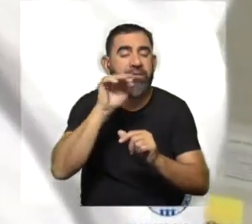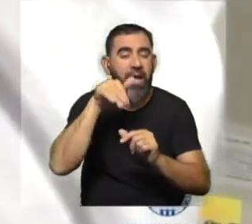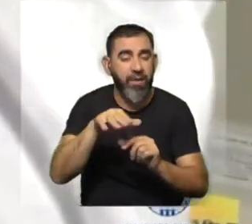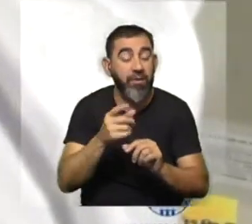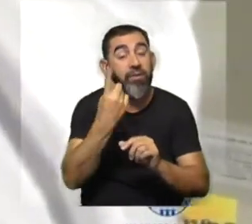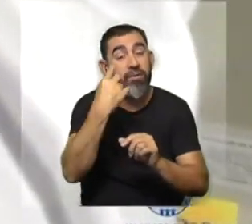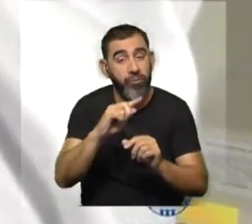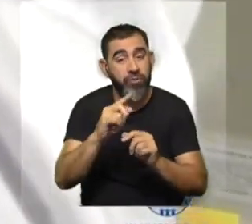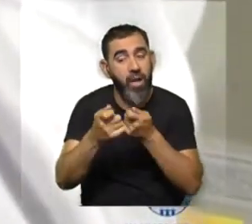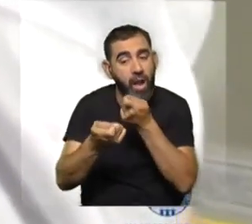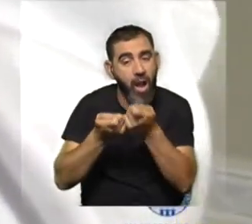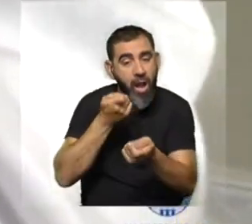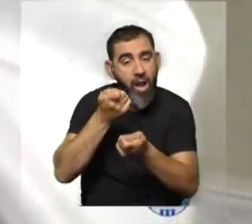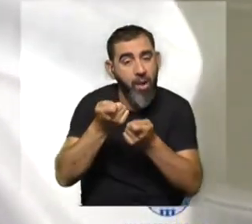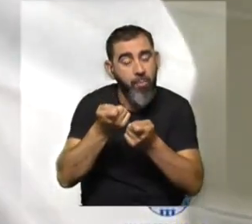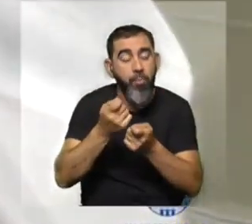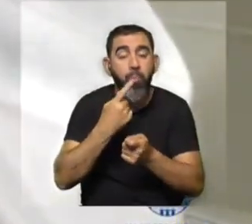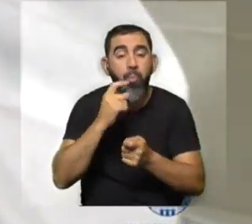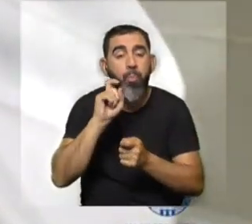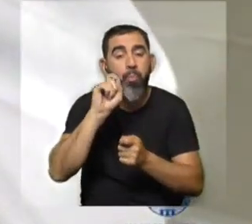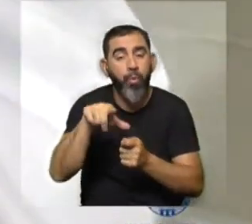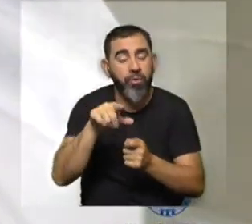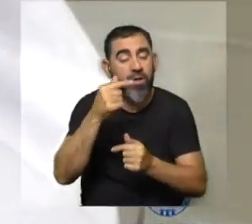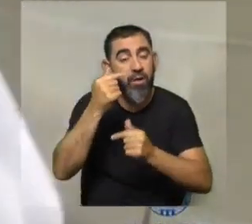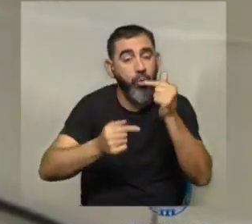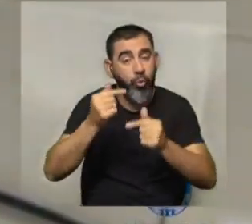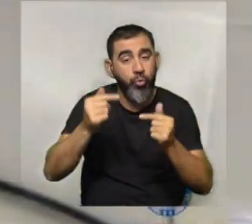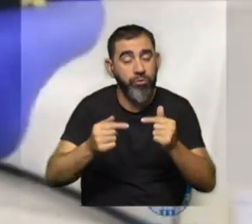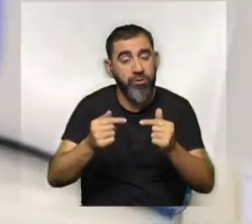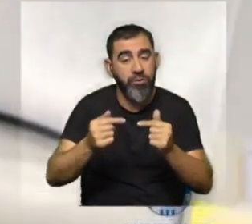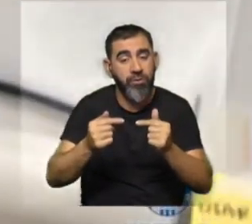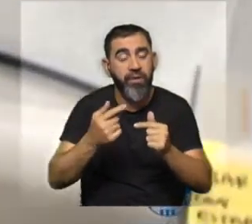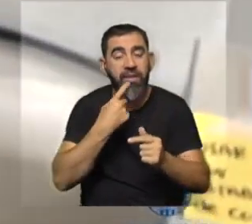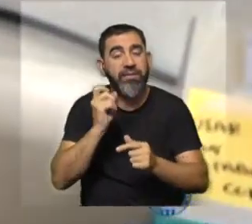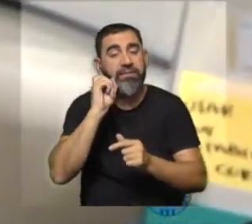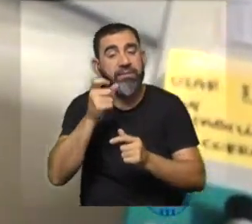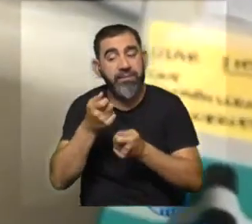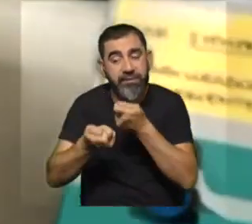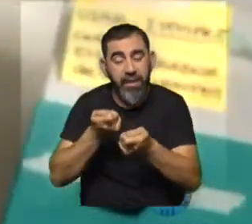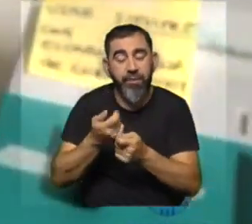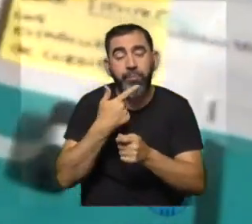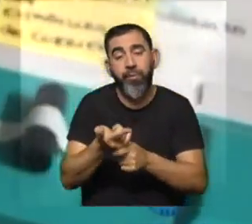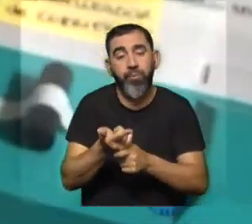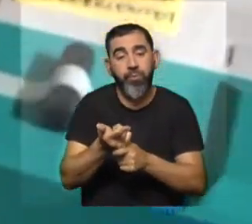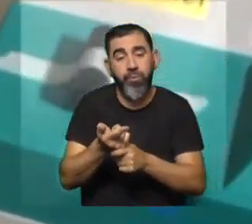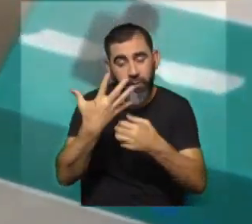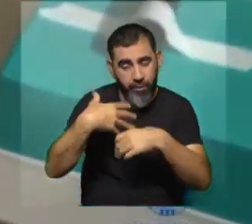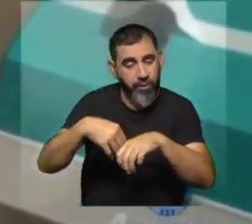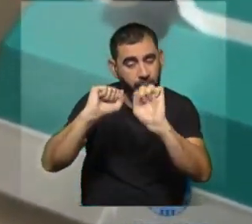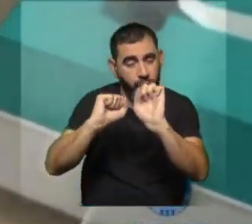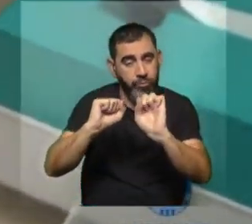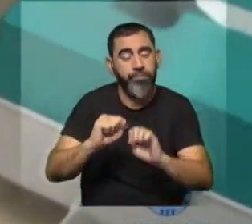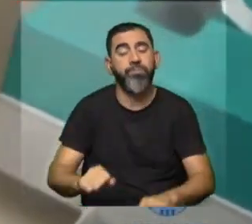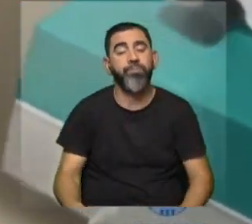tanto aporta al fluido bucal componentes de la sangre que pueden ser detectados en el